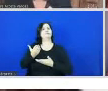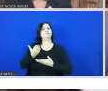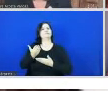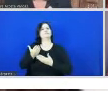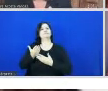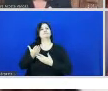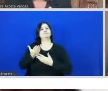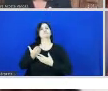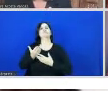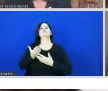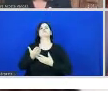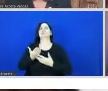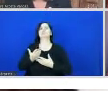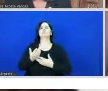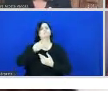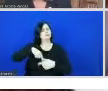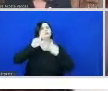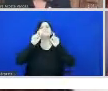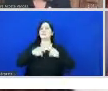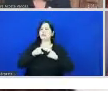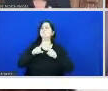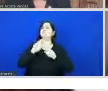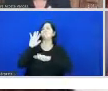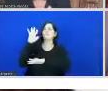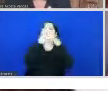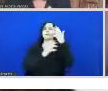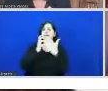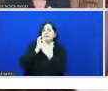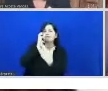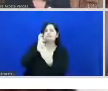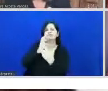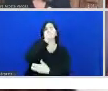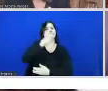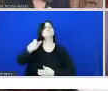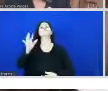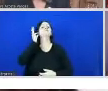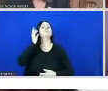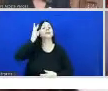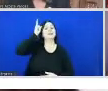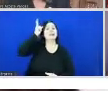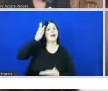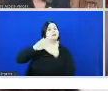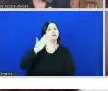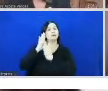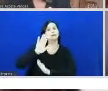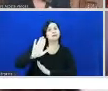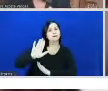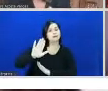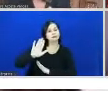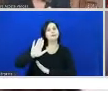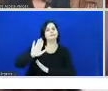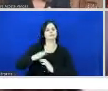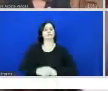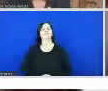de las mujeres con una visión más integral. Y me parece que el otro factor relevante es que